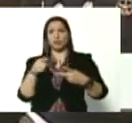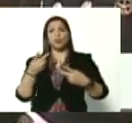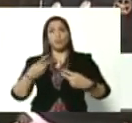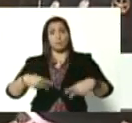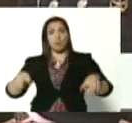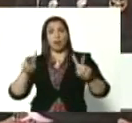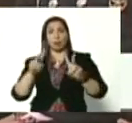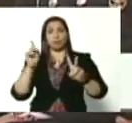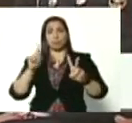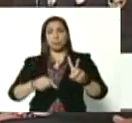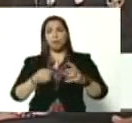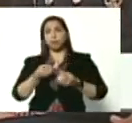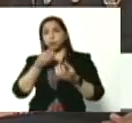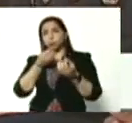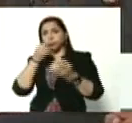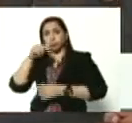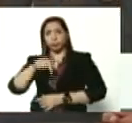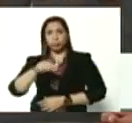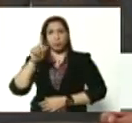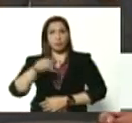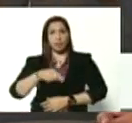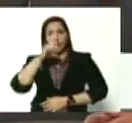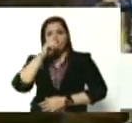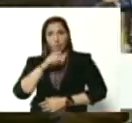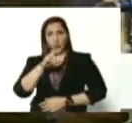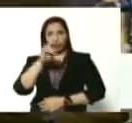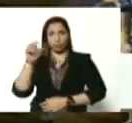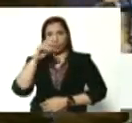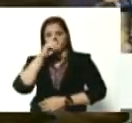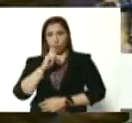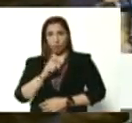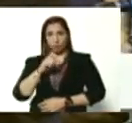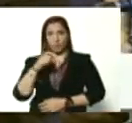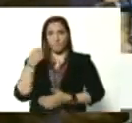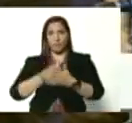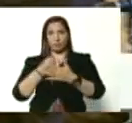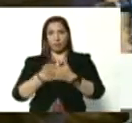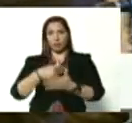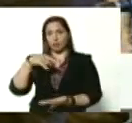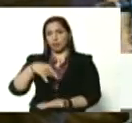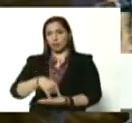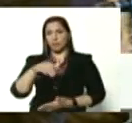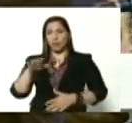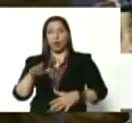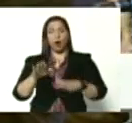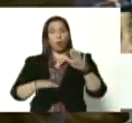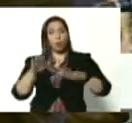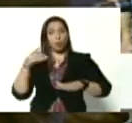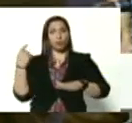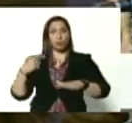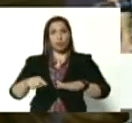plantearlo hoy también cuando estamos en el año bicentenario de la batalla de carabobo y aún tiene figuras anónimas